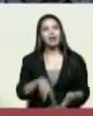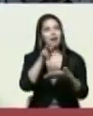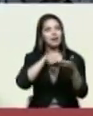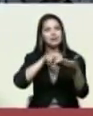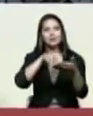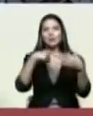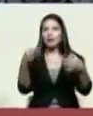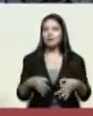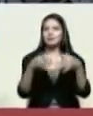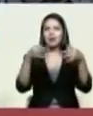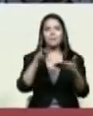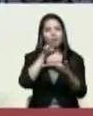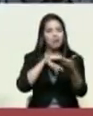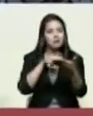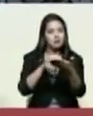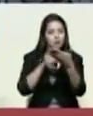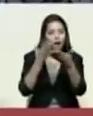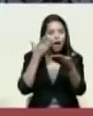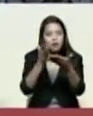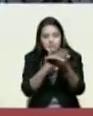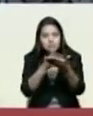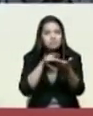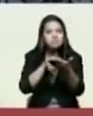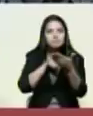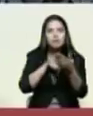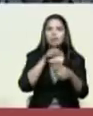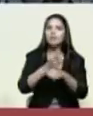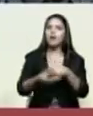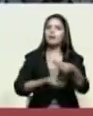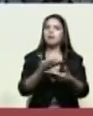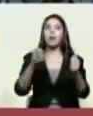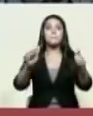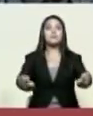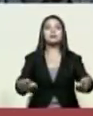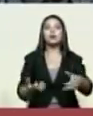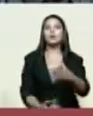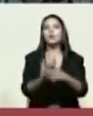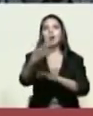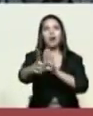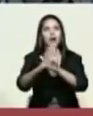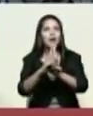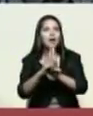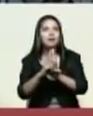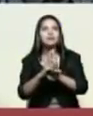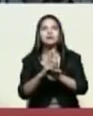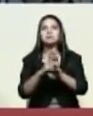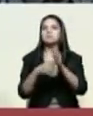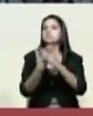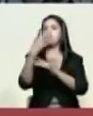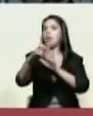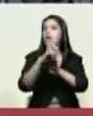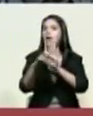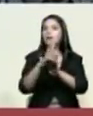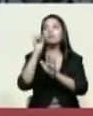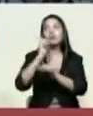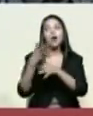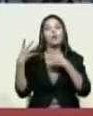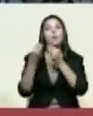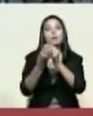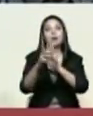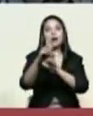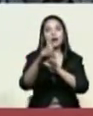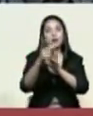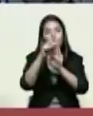Leyéndola. Revisándola. ¿Qué le correspondía? Y comenzaron a surgir las leyes que deben acompañar esta